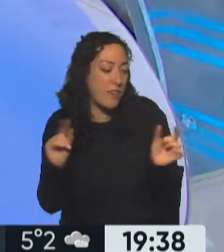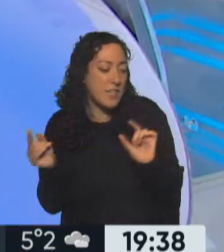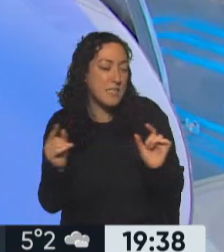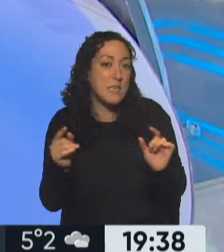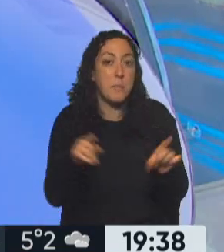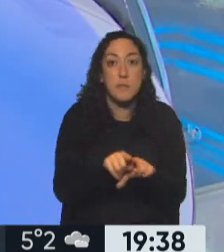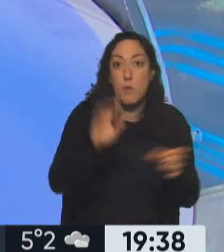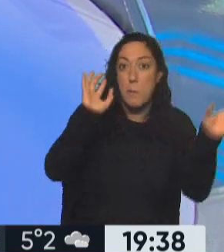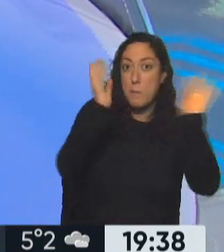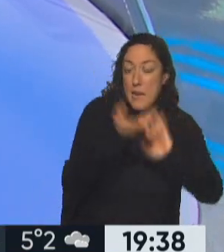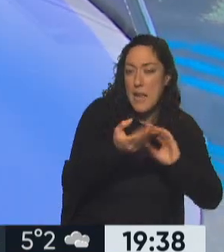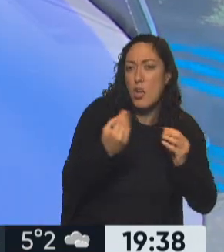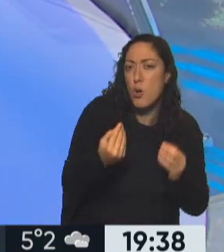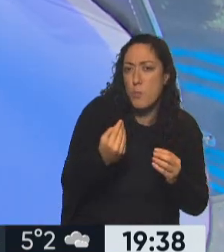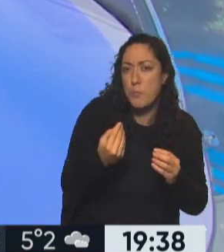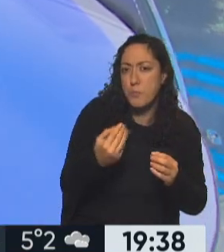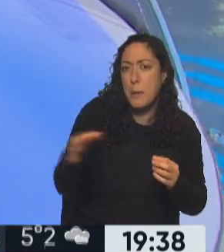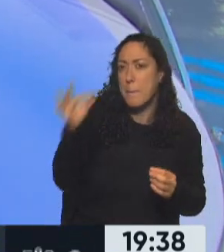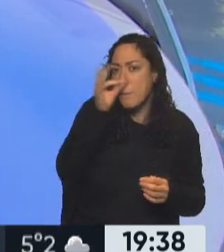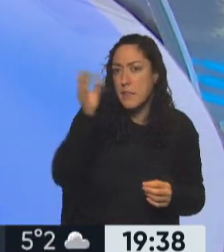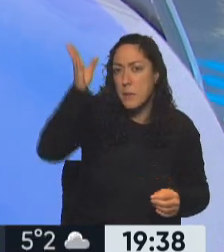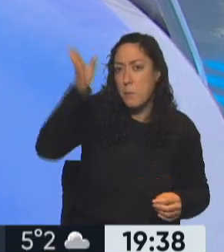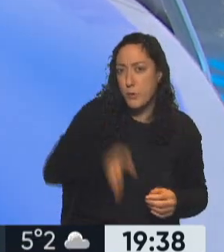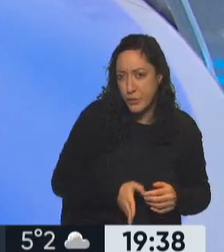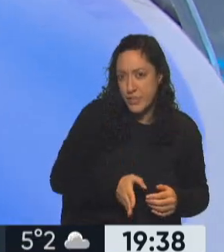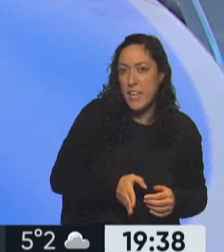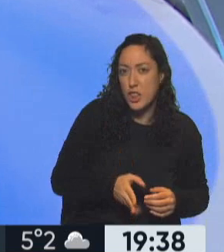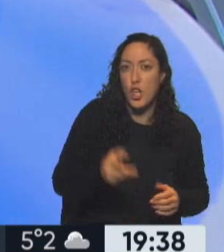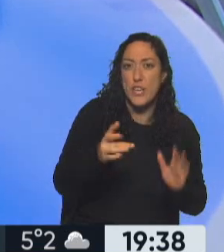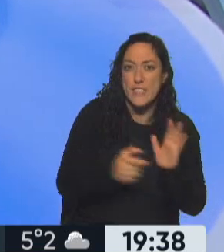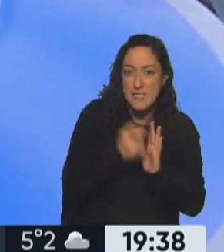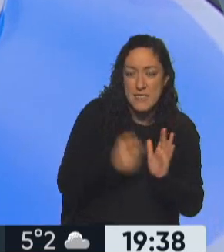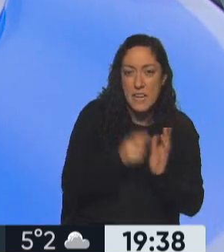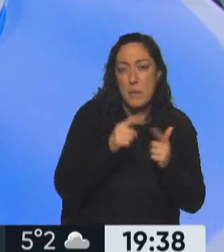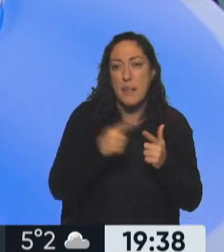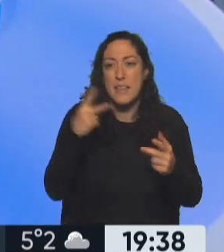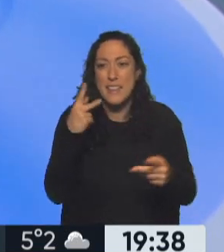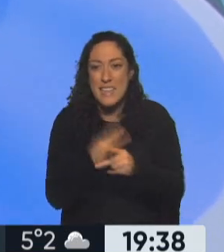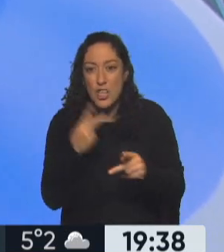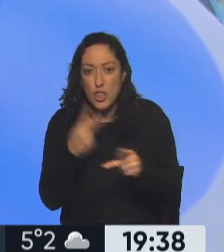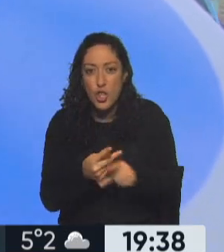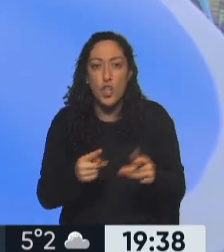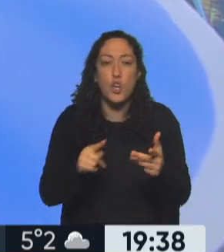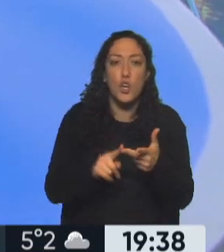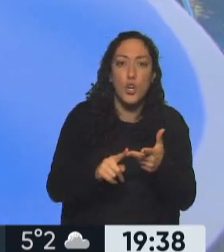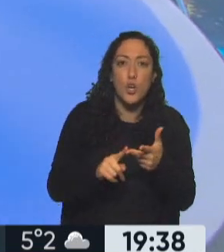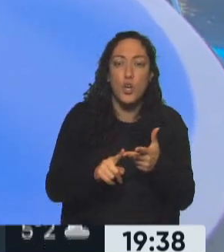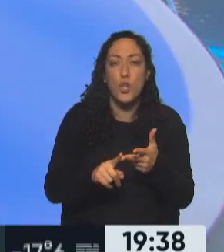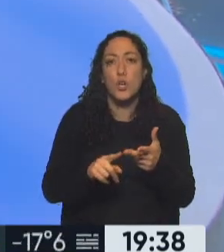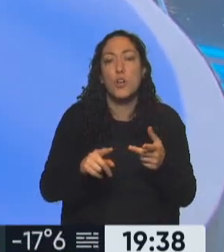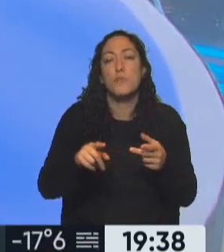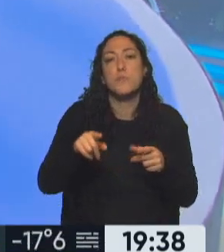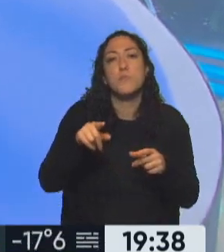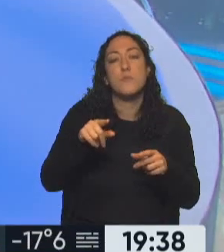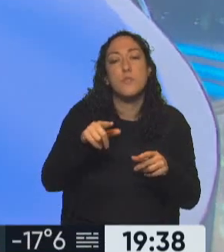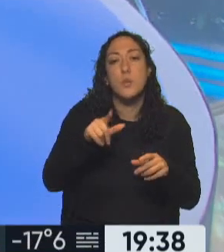Milei, por ejemplo, en las redes sociales, le saca 20% en Instagram, en TikTok, en Twitch, en todo por